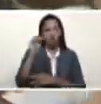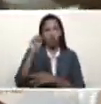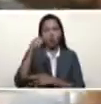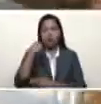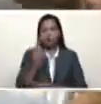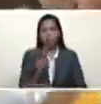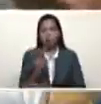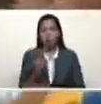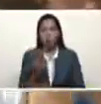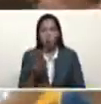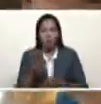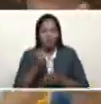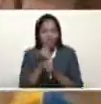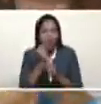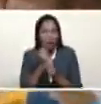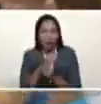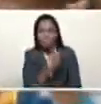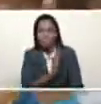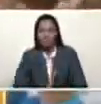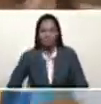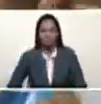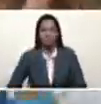obrero, presidente.